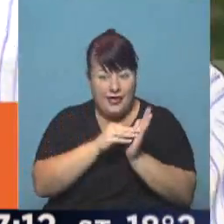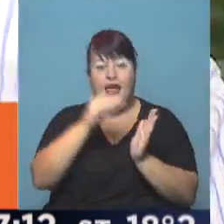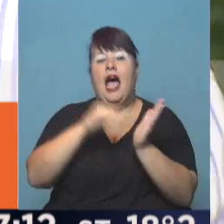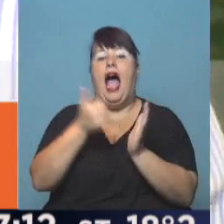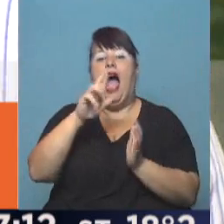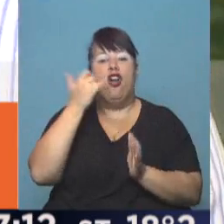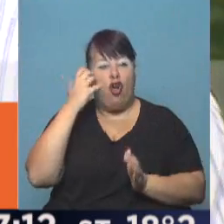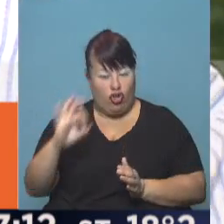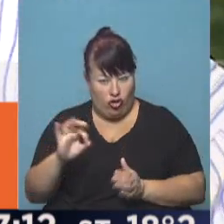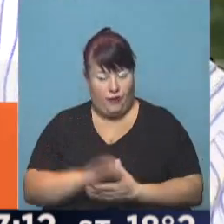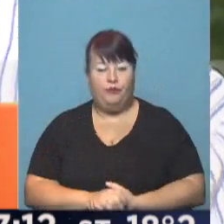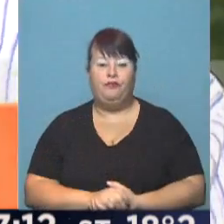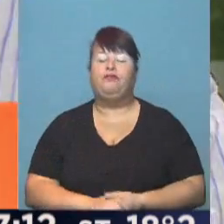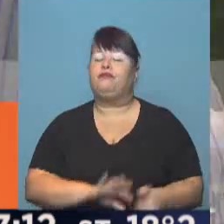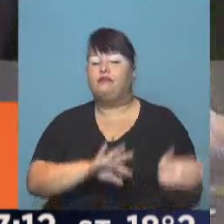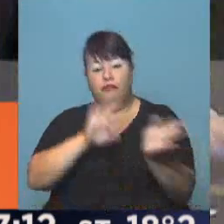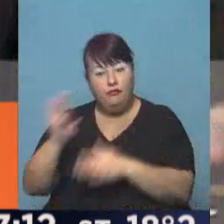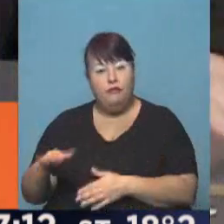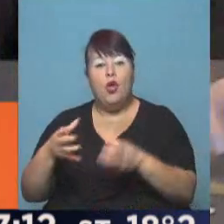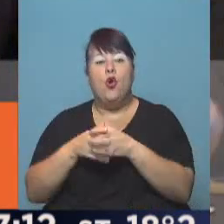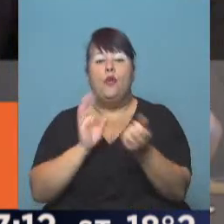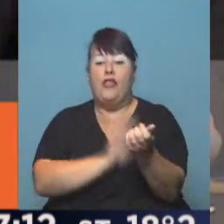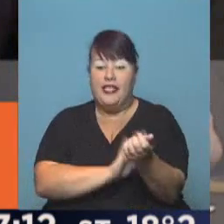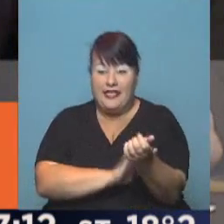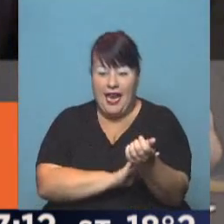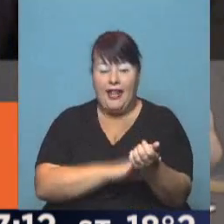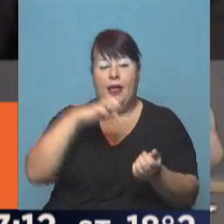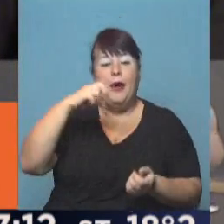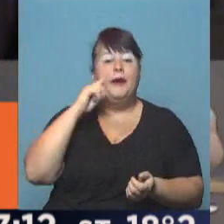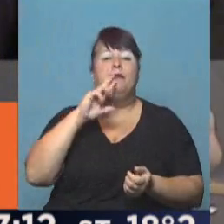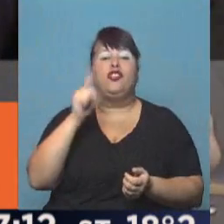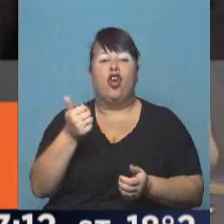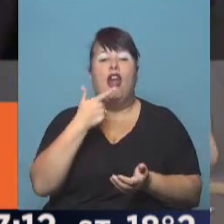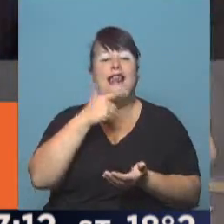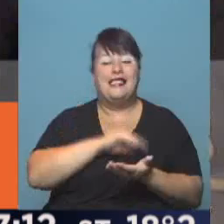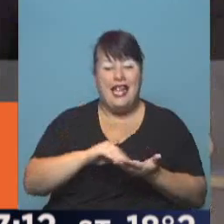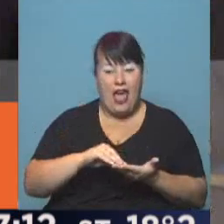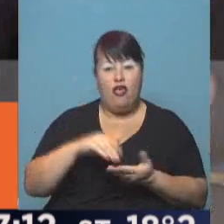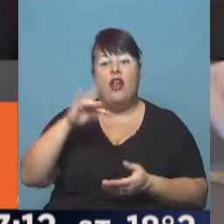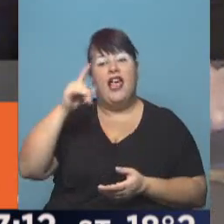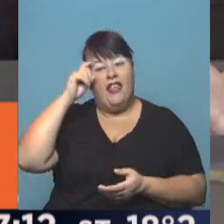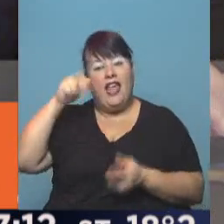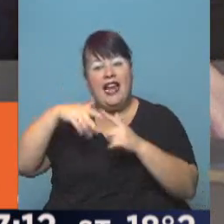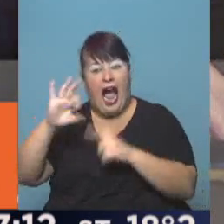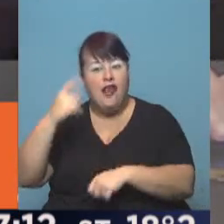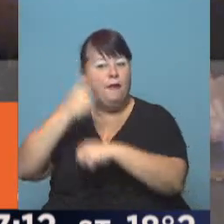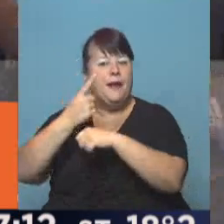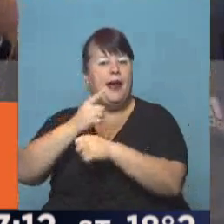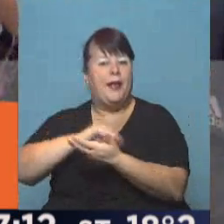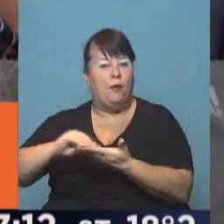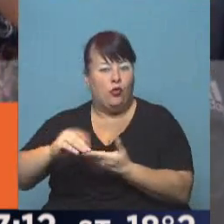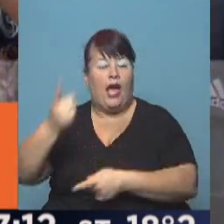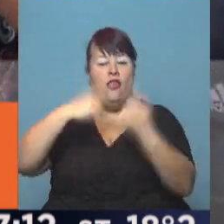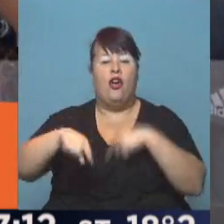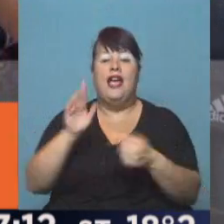daniel arroyo por su parte el frente de izquierda lleva a néstor pitrola como senador y a nicolás del caño como primer diputado